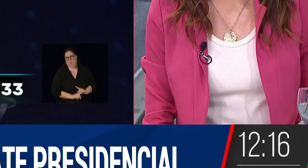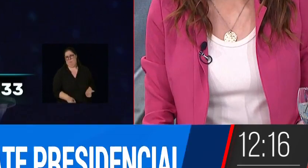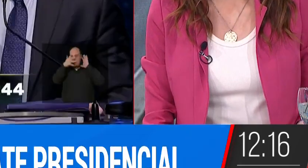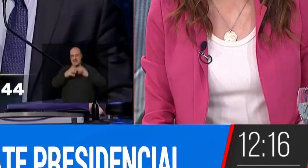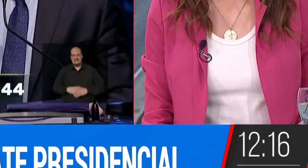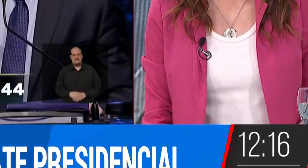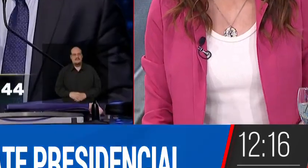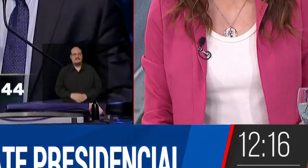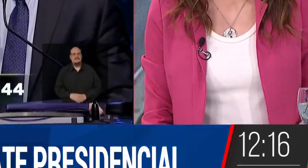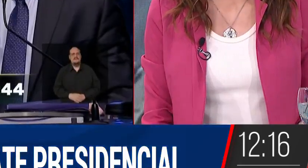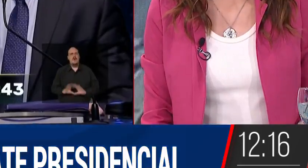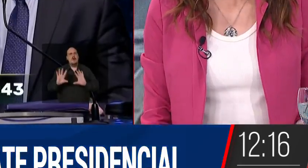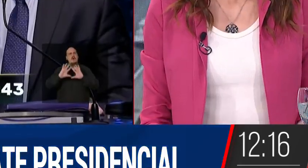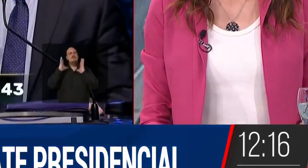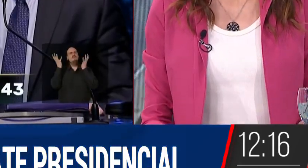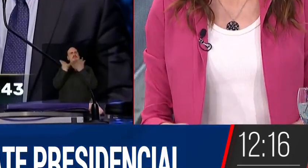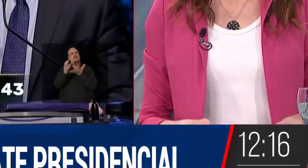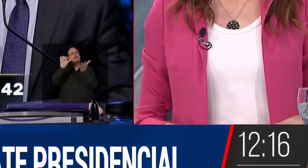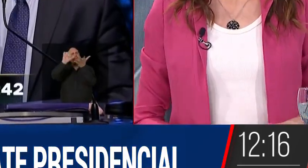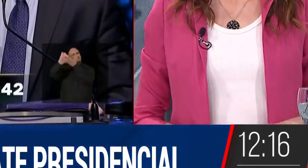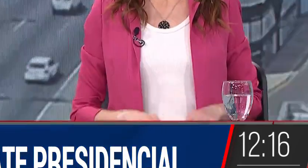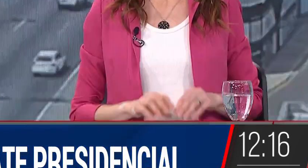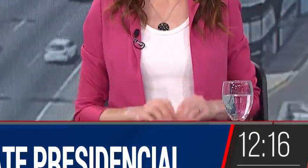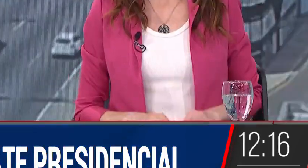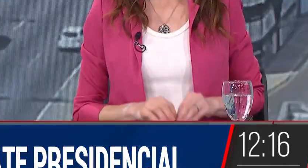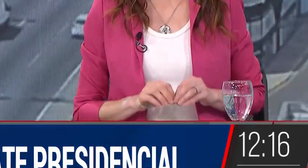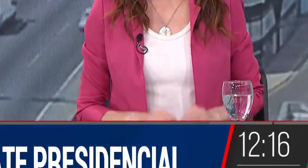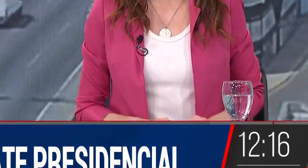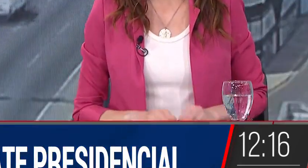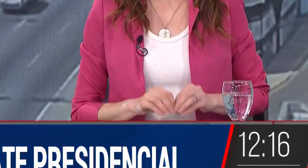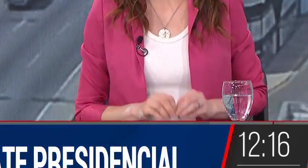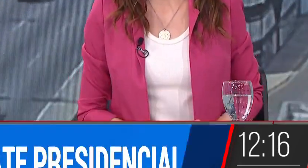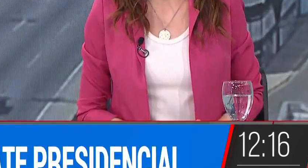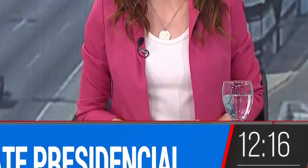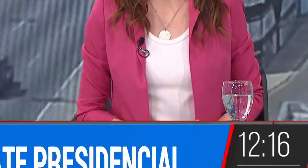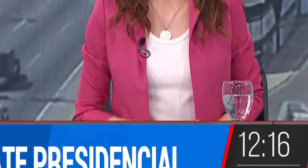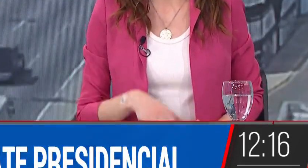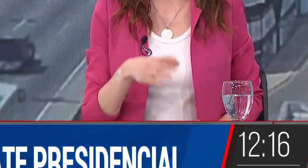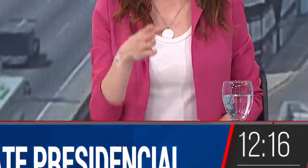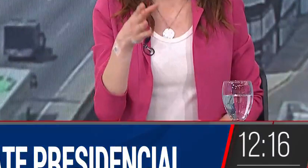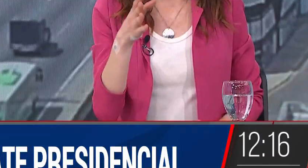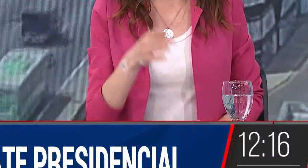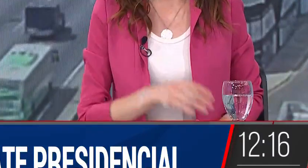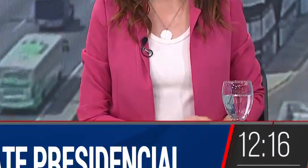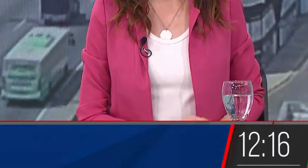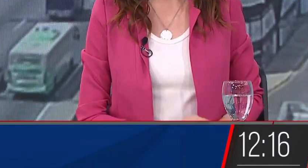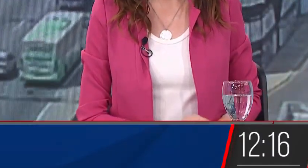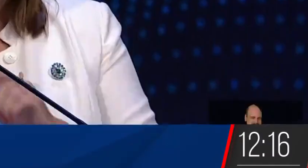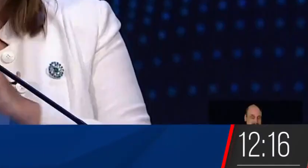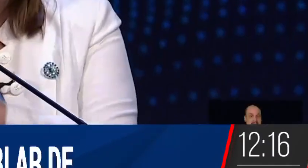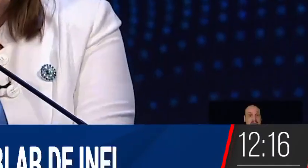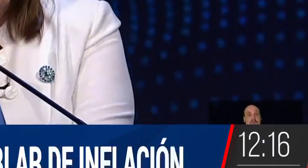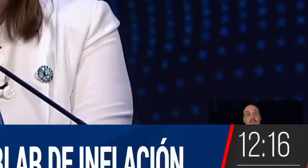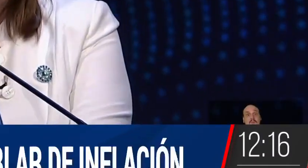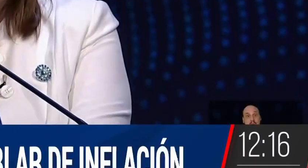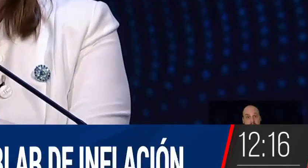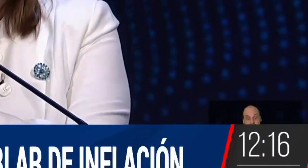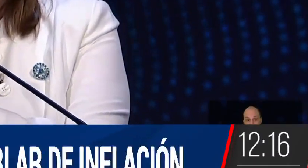tratar de explicar la economía y en el momento en el que tuvo que hablar de inflación se enredó mira